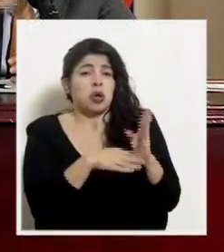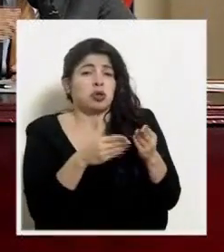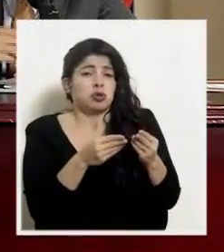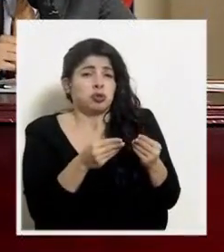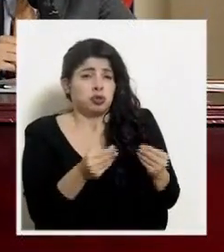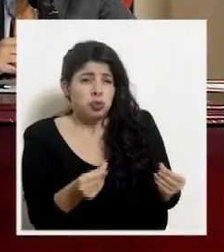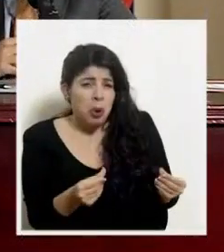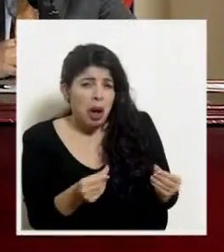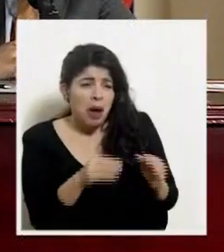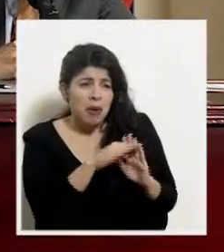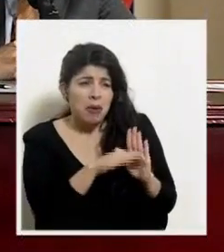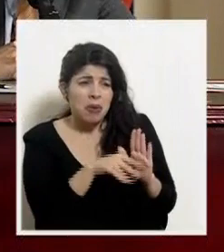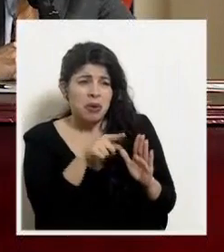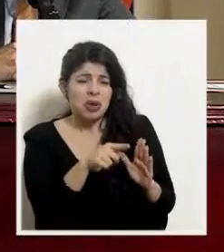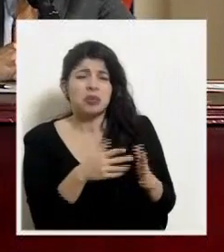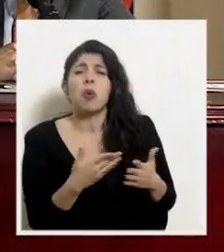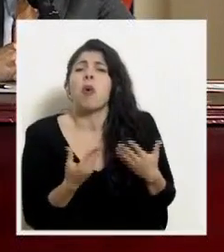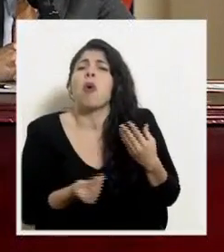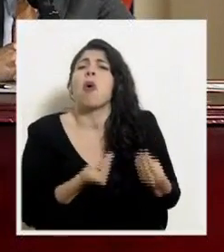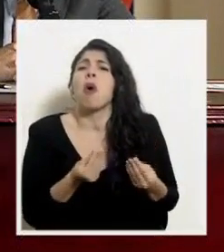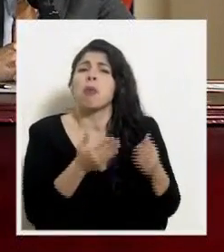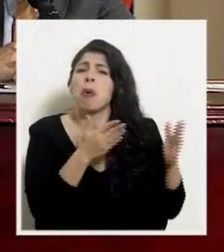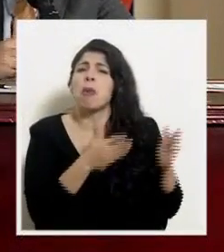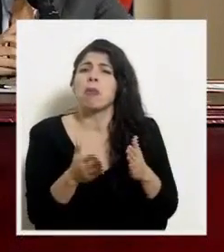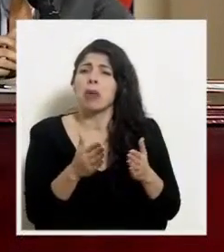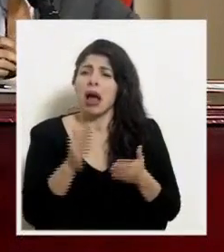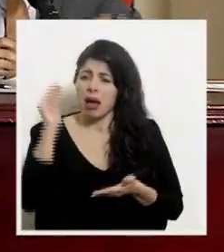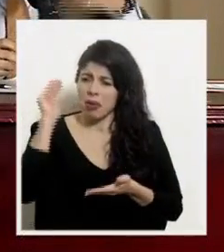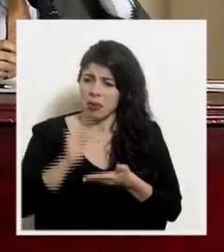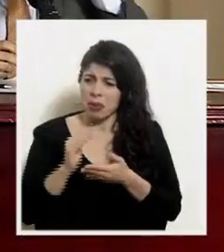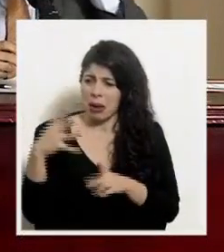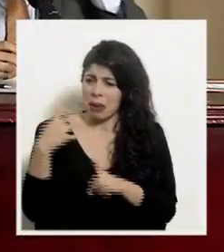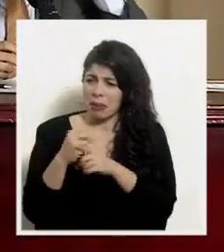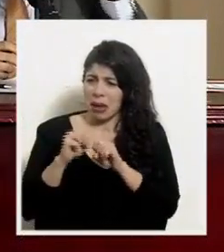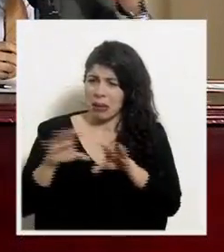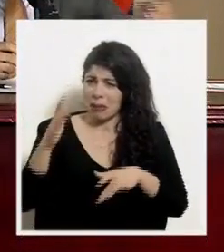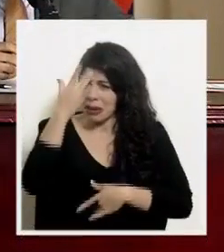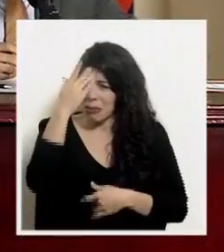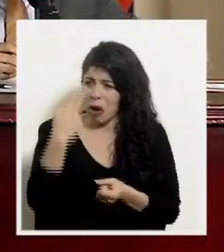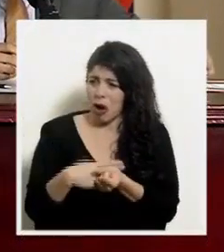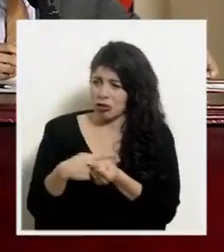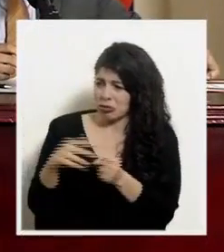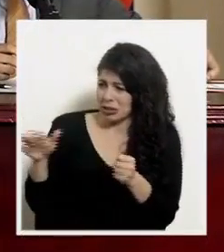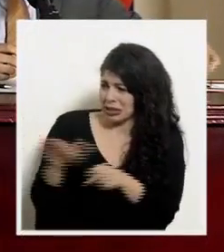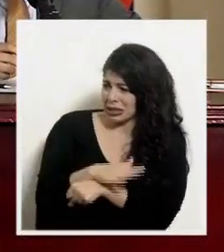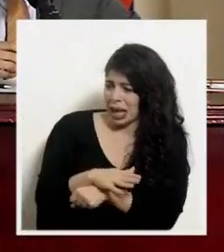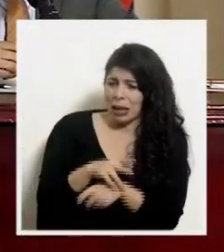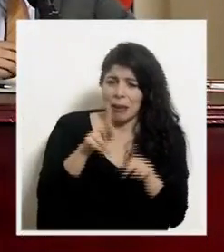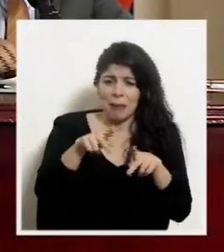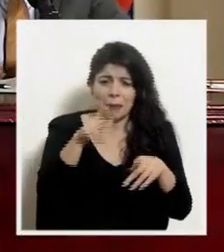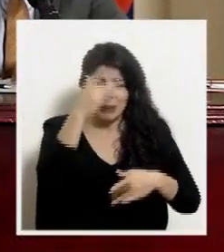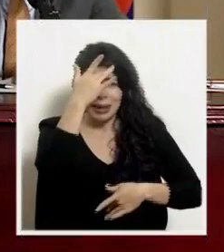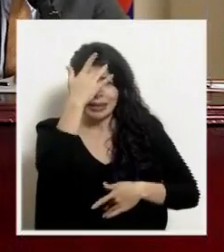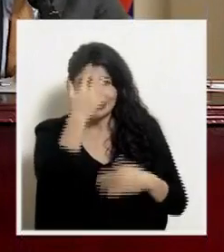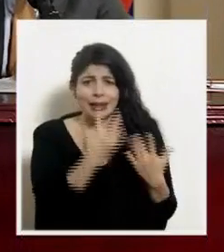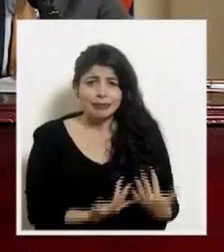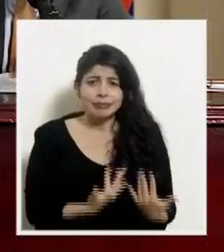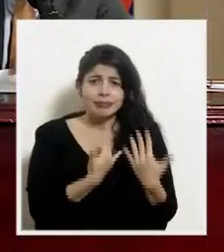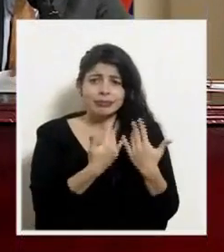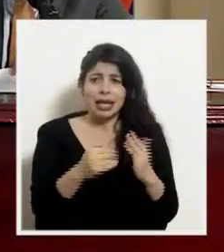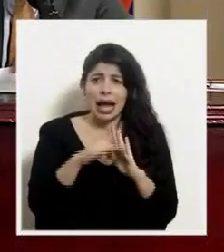se pretende parar o mitigar la pandemia? Los hospitales colapsados, pacientes a la espera de